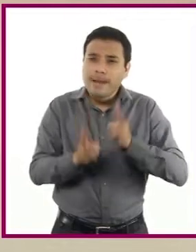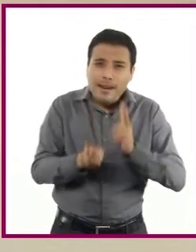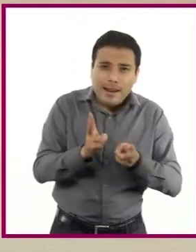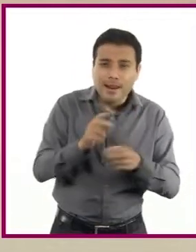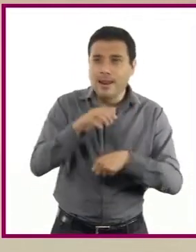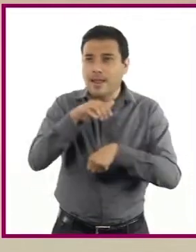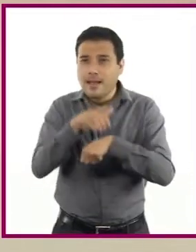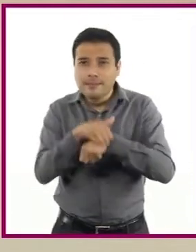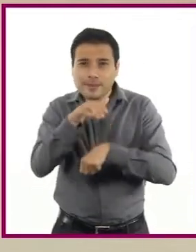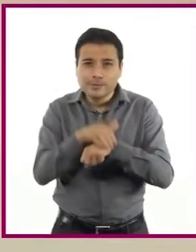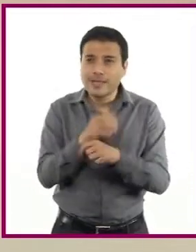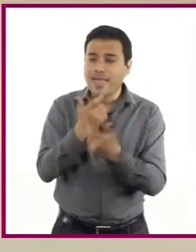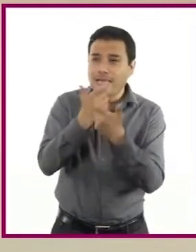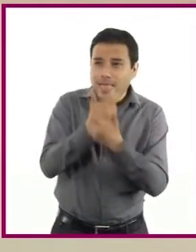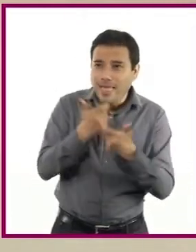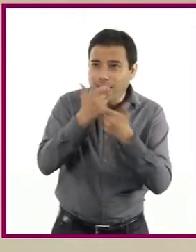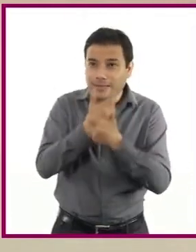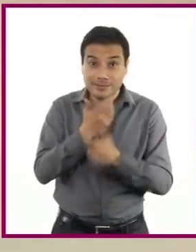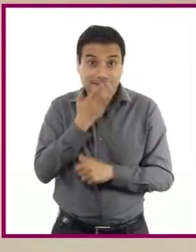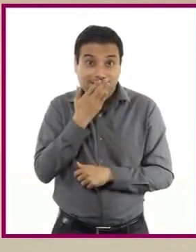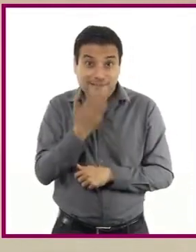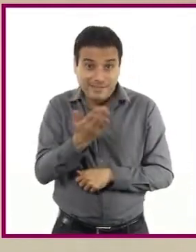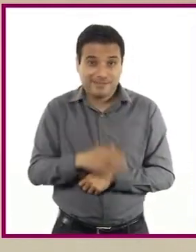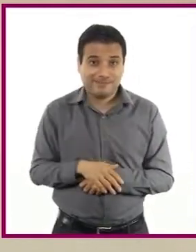amigos. ¡Qué bien que así sea!